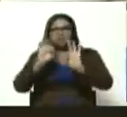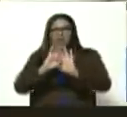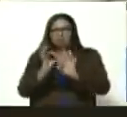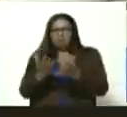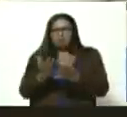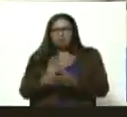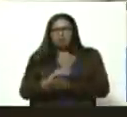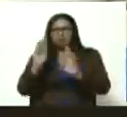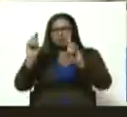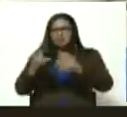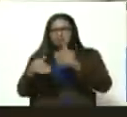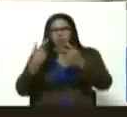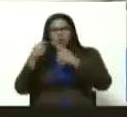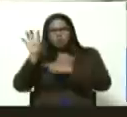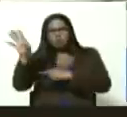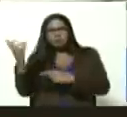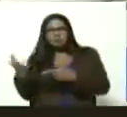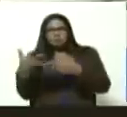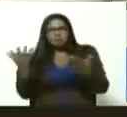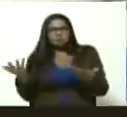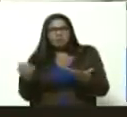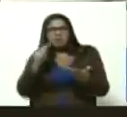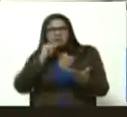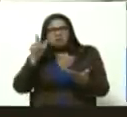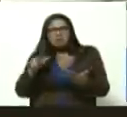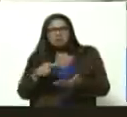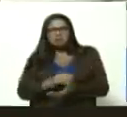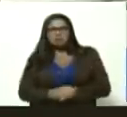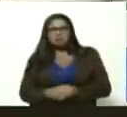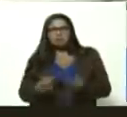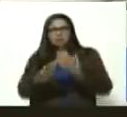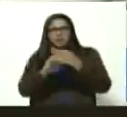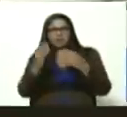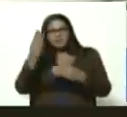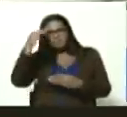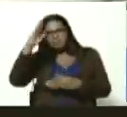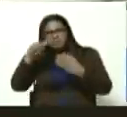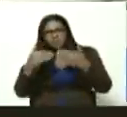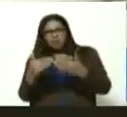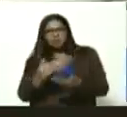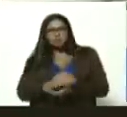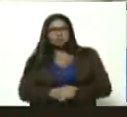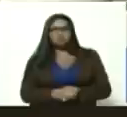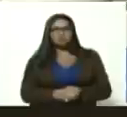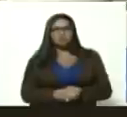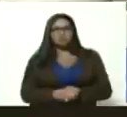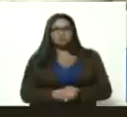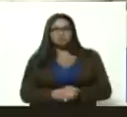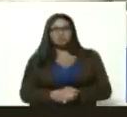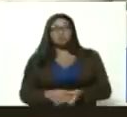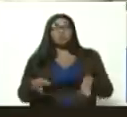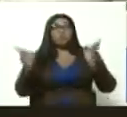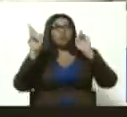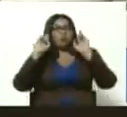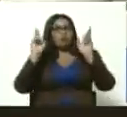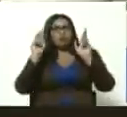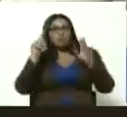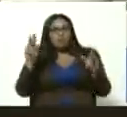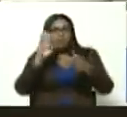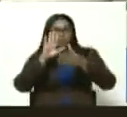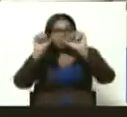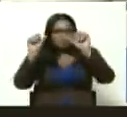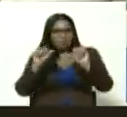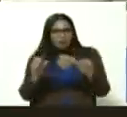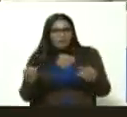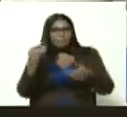deciden que otros países son democráticos y cuáles no ojalá en esa agenda se imponga